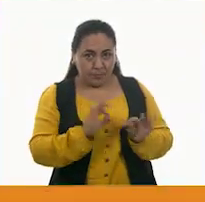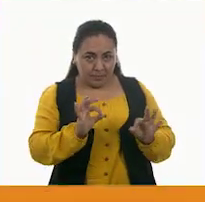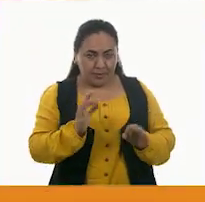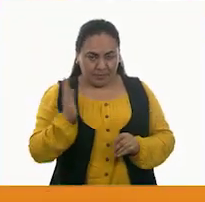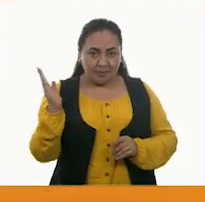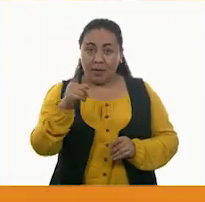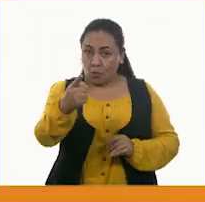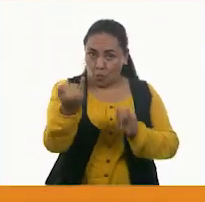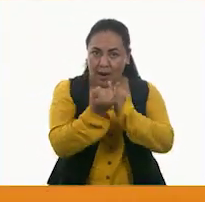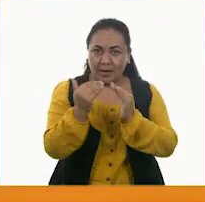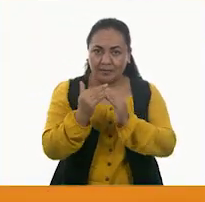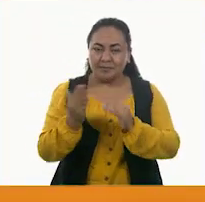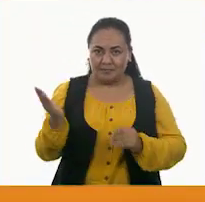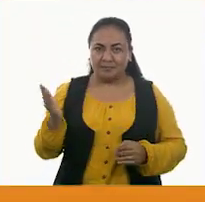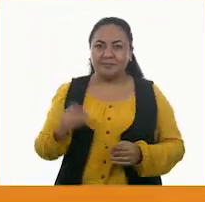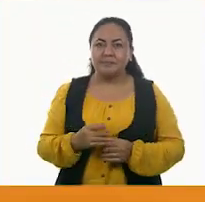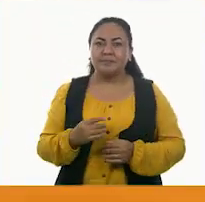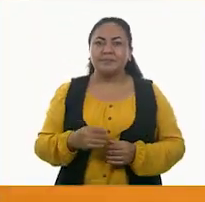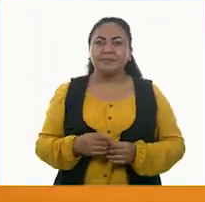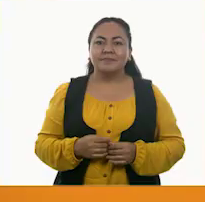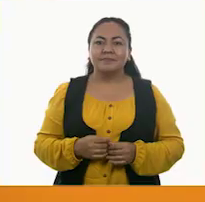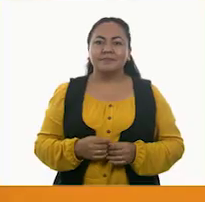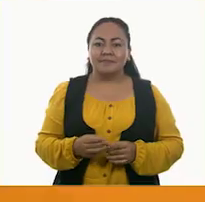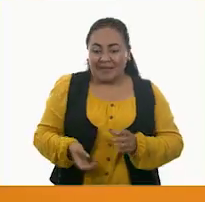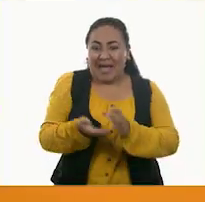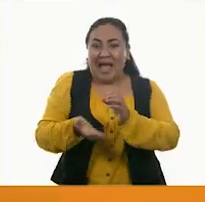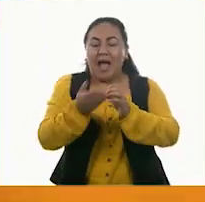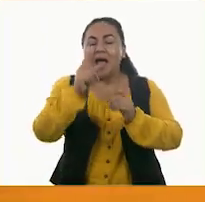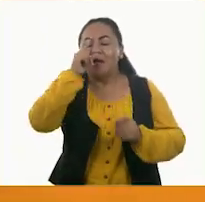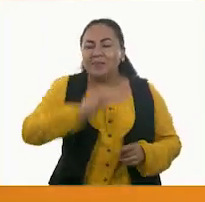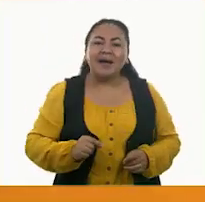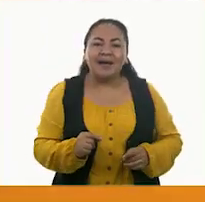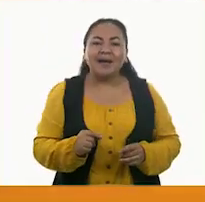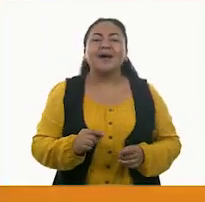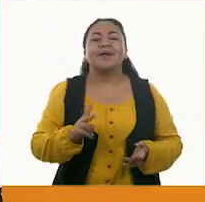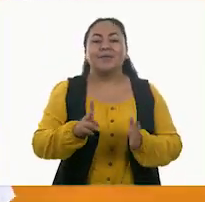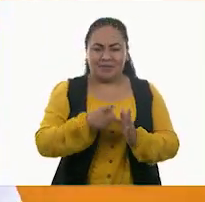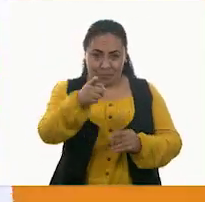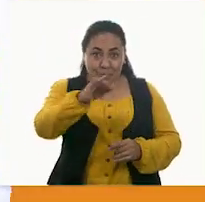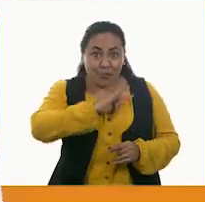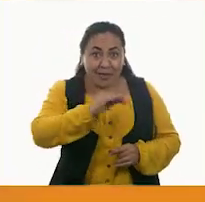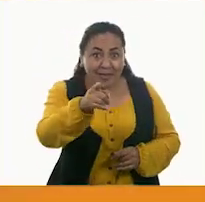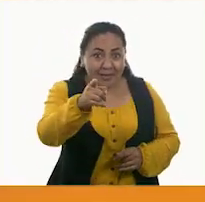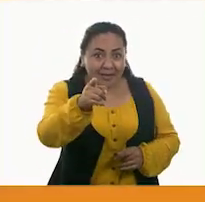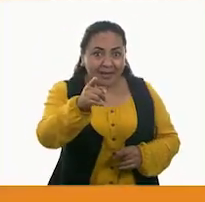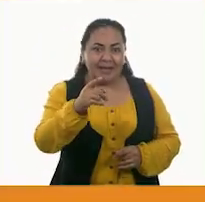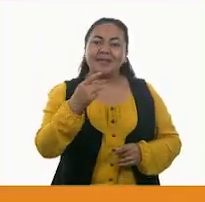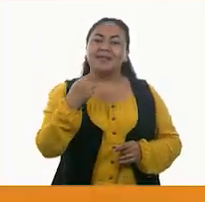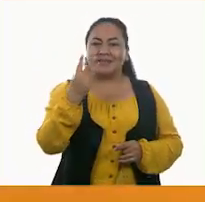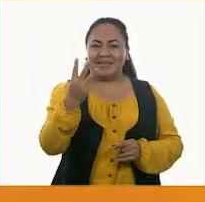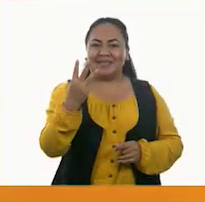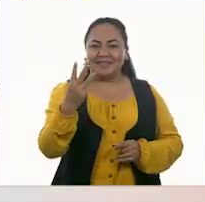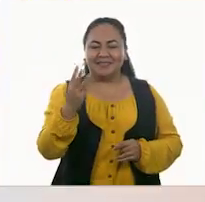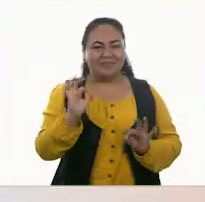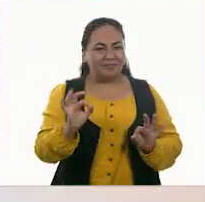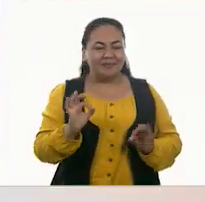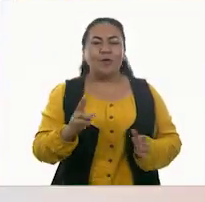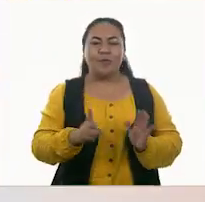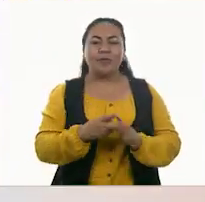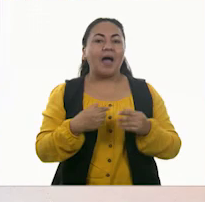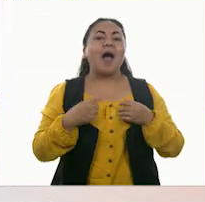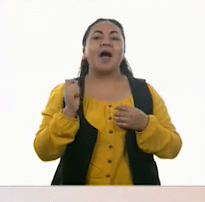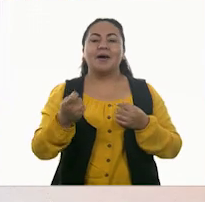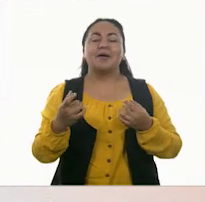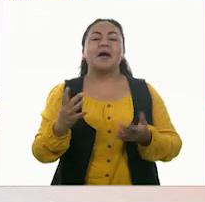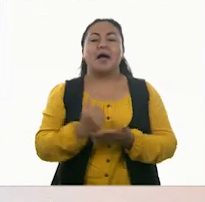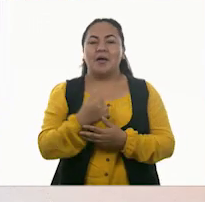casa. 1, 2, se me fue. Otra ¿Ustedes vez. Ustedes lo vieron. 3. Está bien. 1, 0.